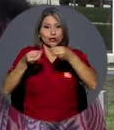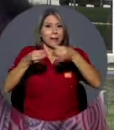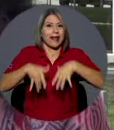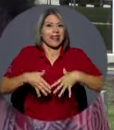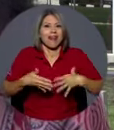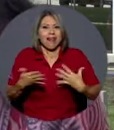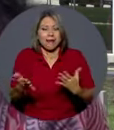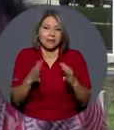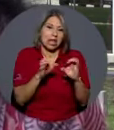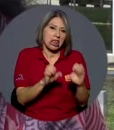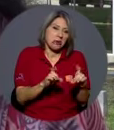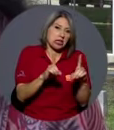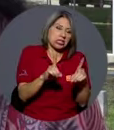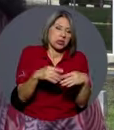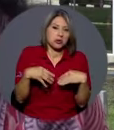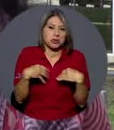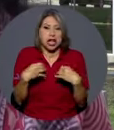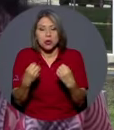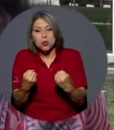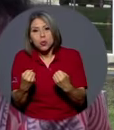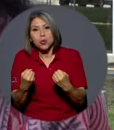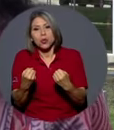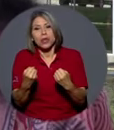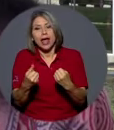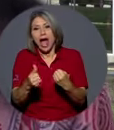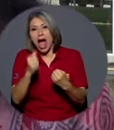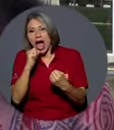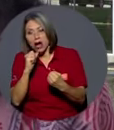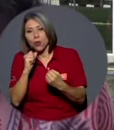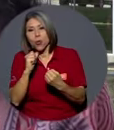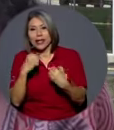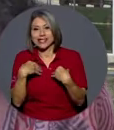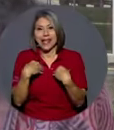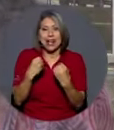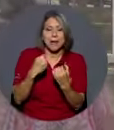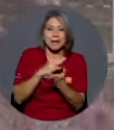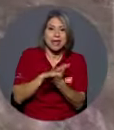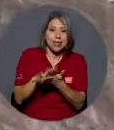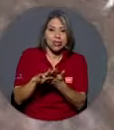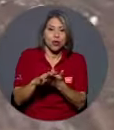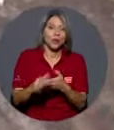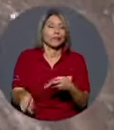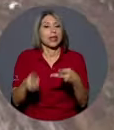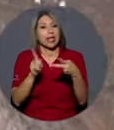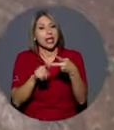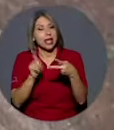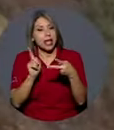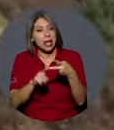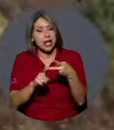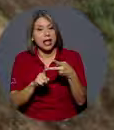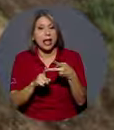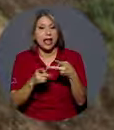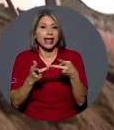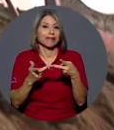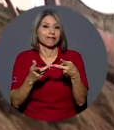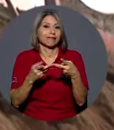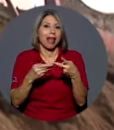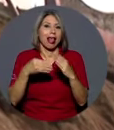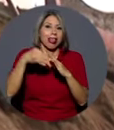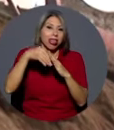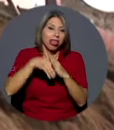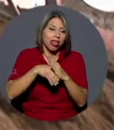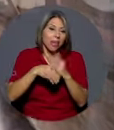específicamente, educación, salud, agua y saneamiento, y propiamente la pérdida